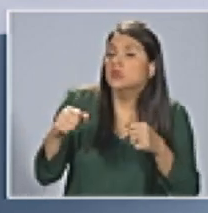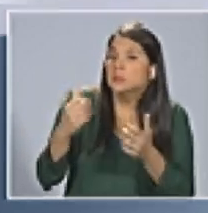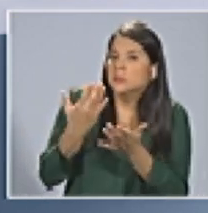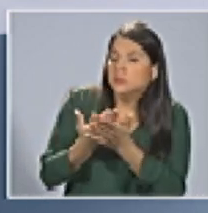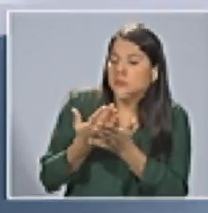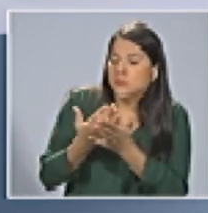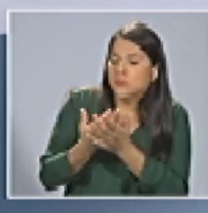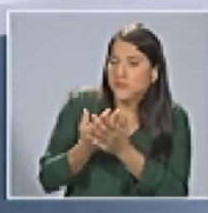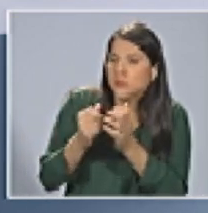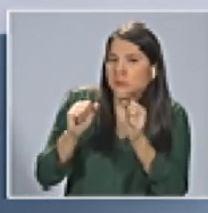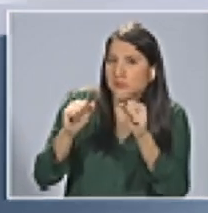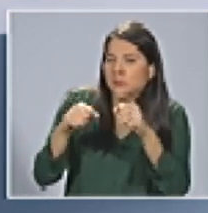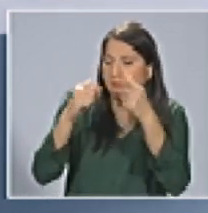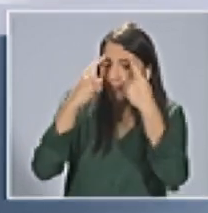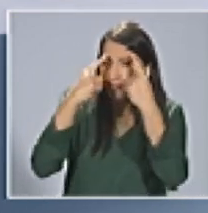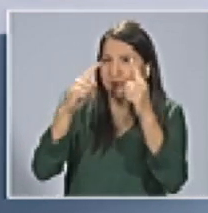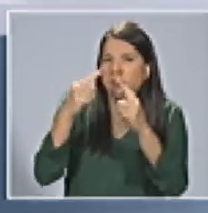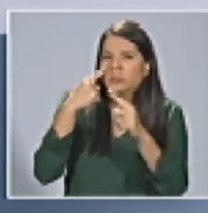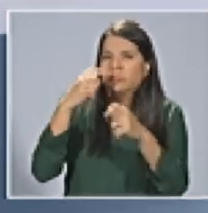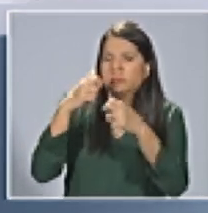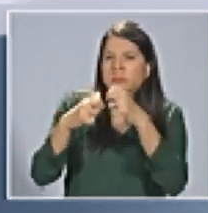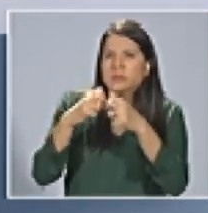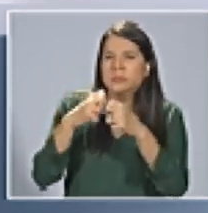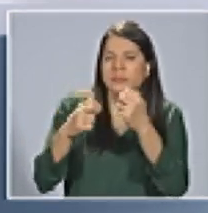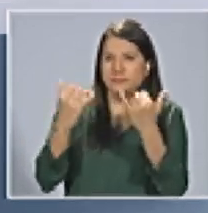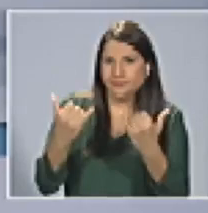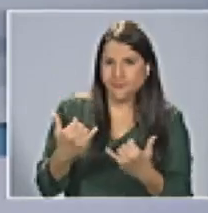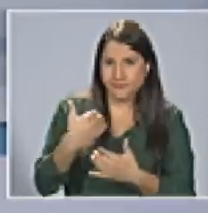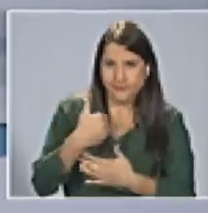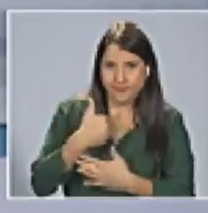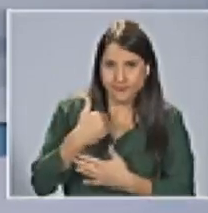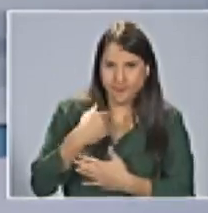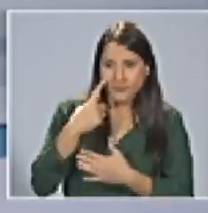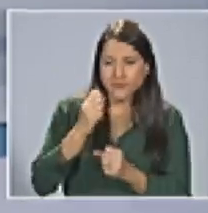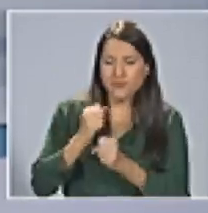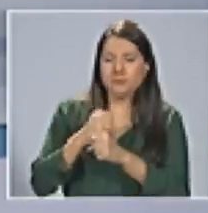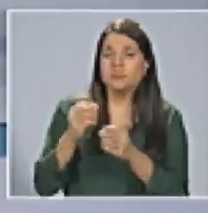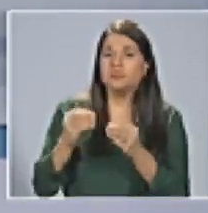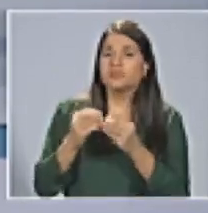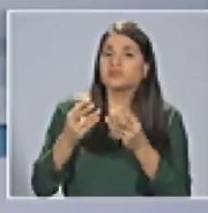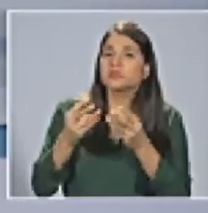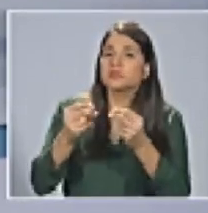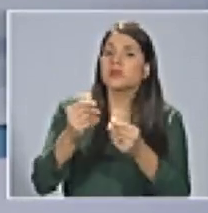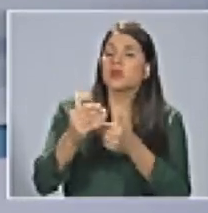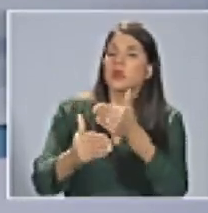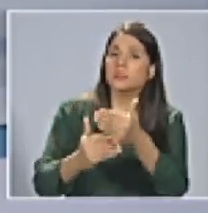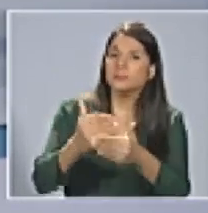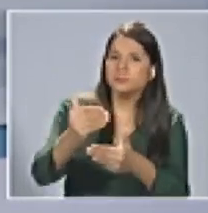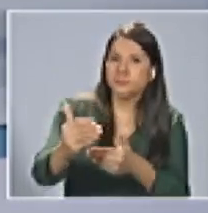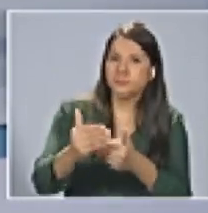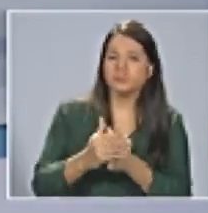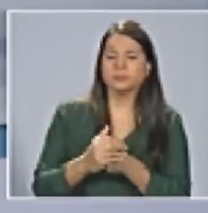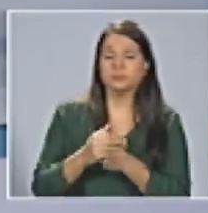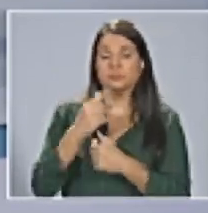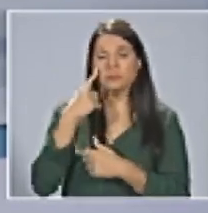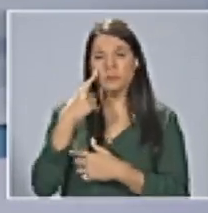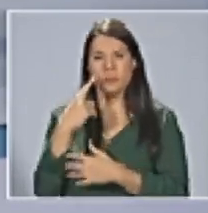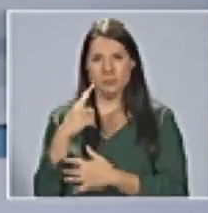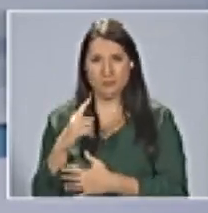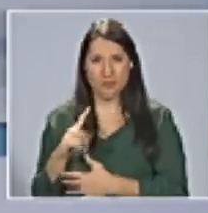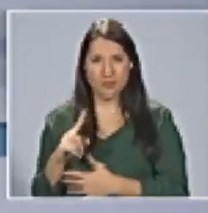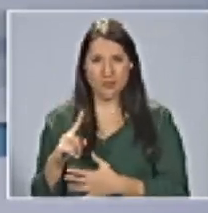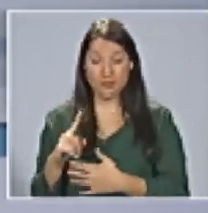podrían generar ante la crisis que se está viviendo ahora para agilizar los procesos, para generar, bueno,